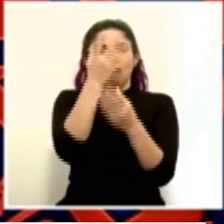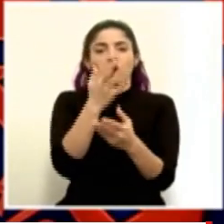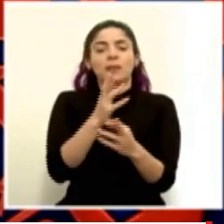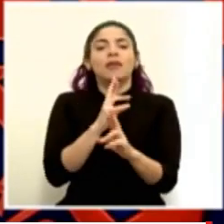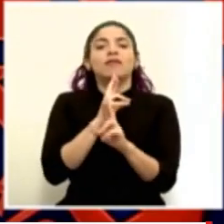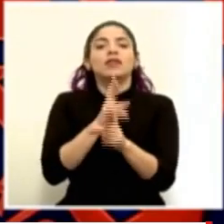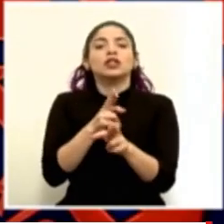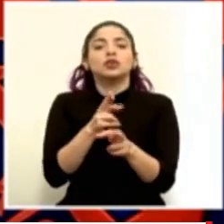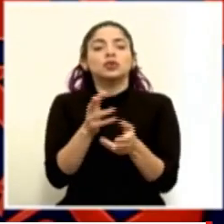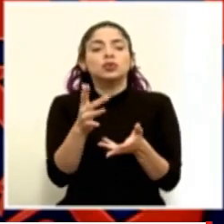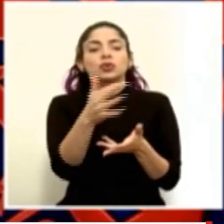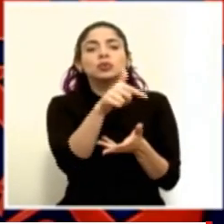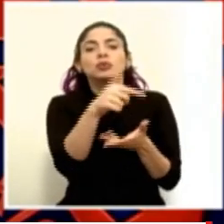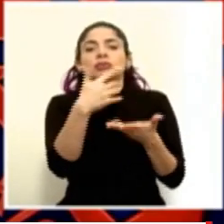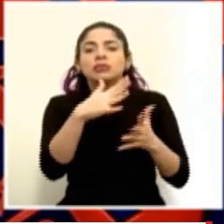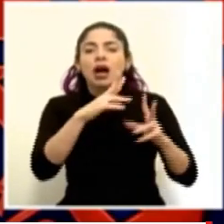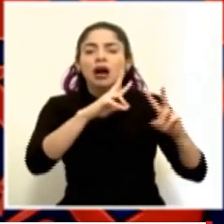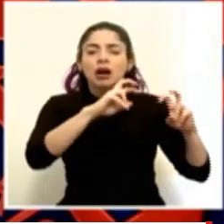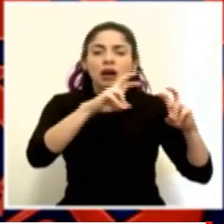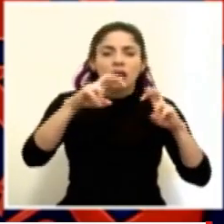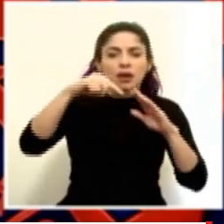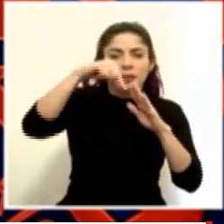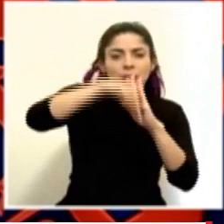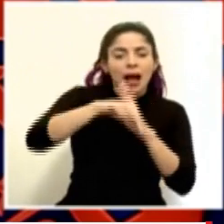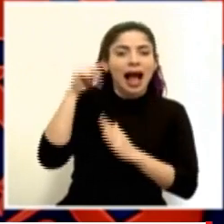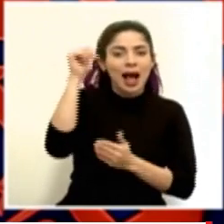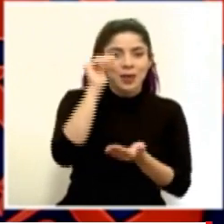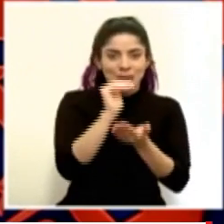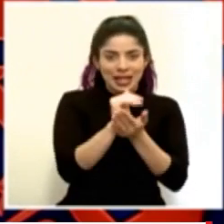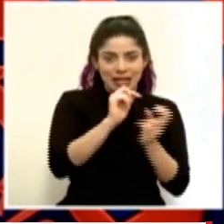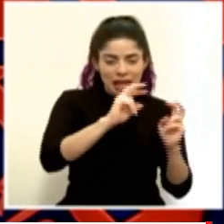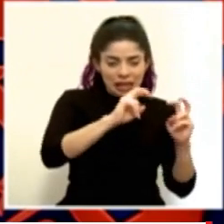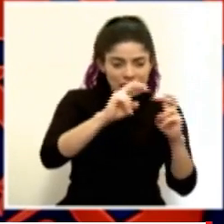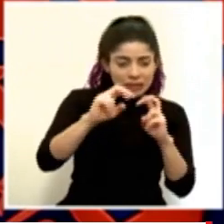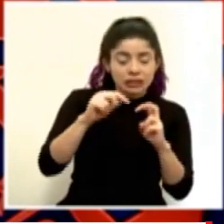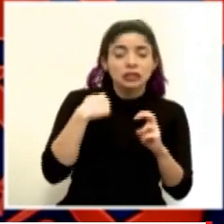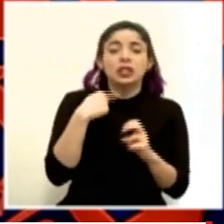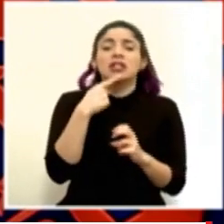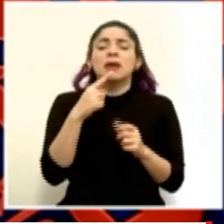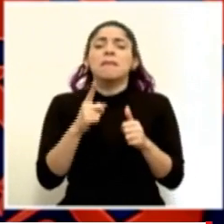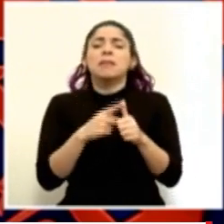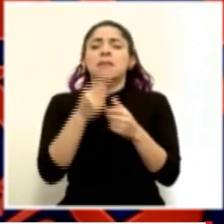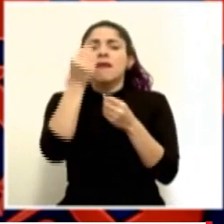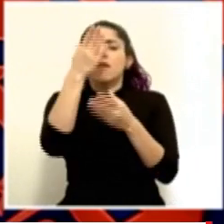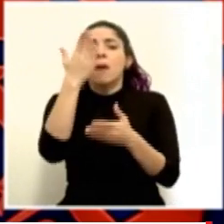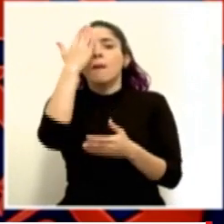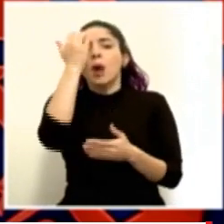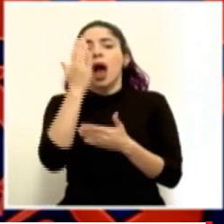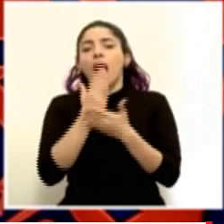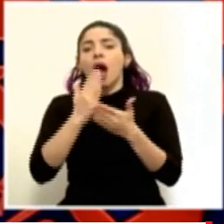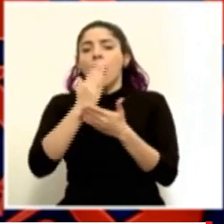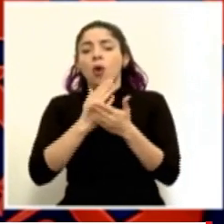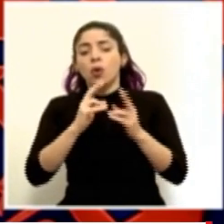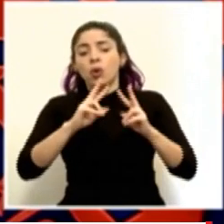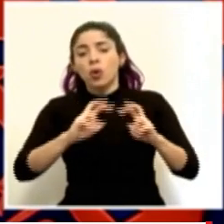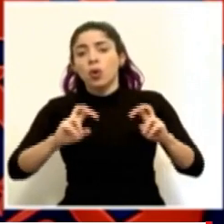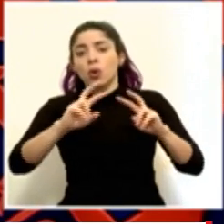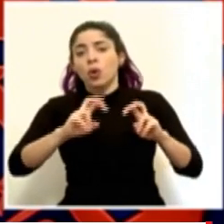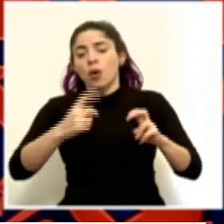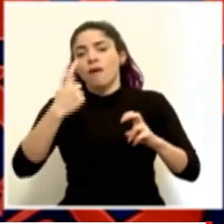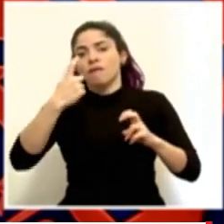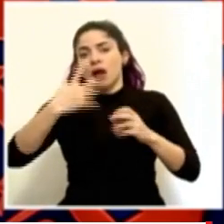resultados del tamizaje de Alajuelita. Son preliminares porque tenemos unas cuantas muestras que se van